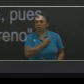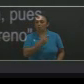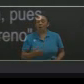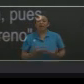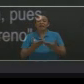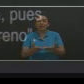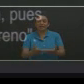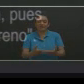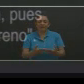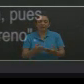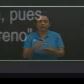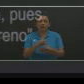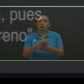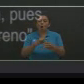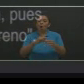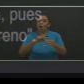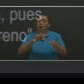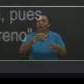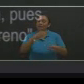hojas.